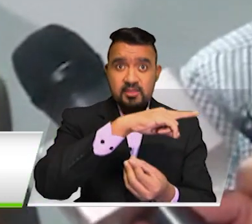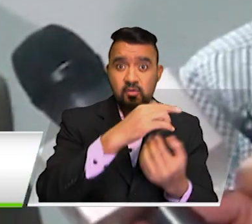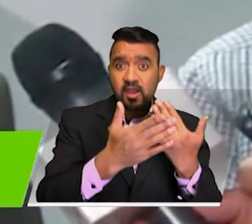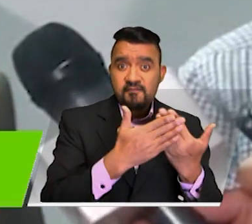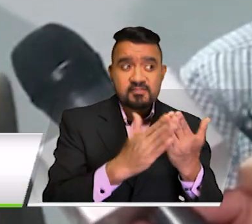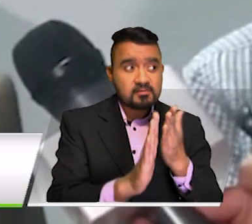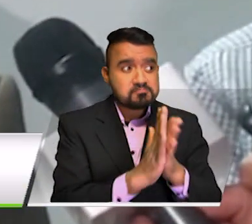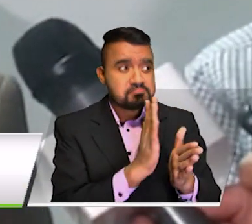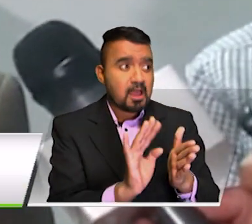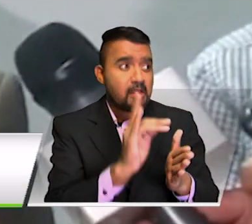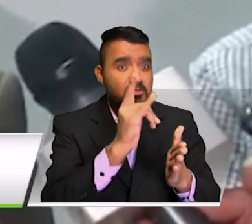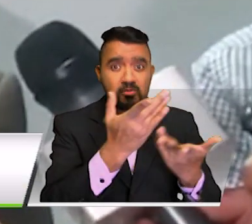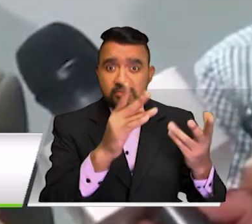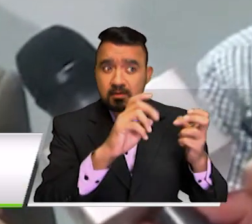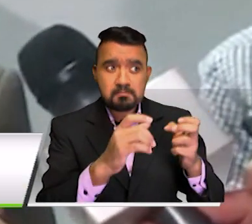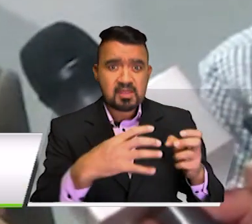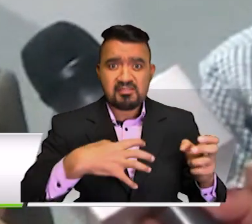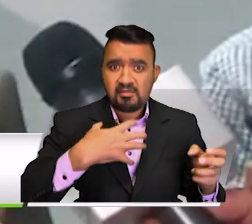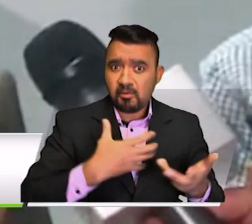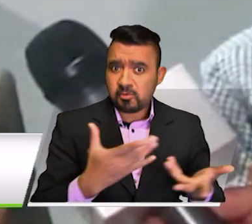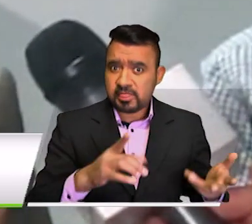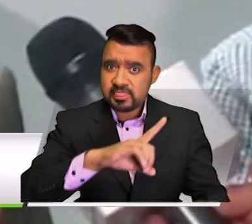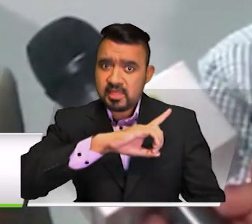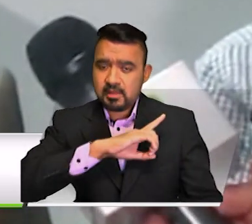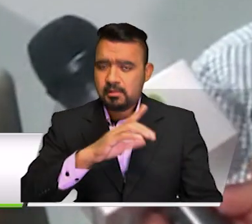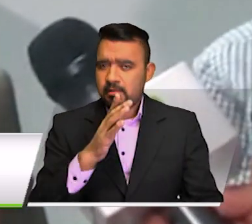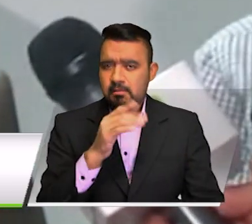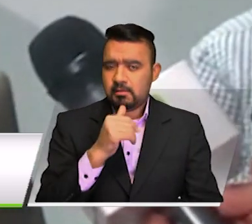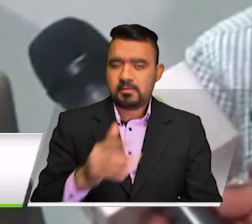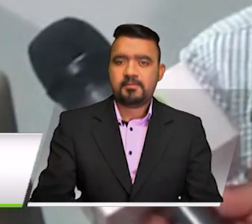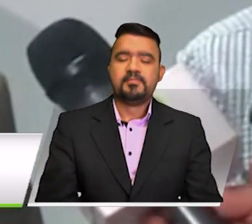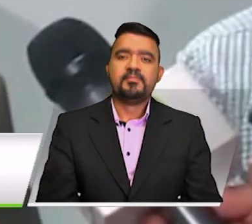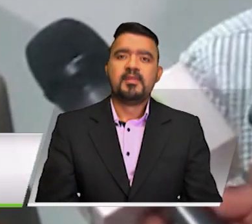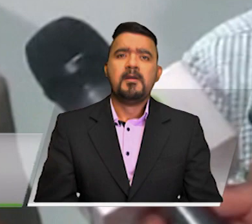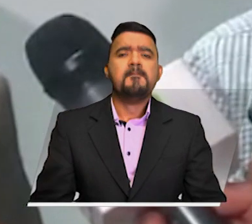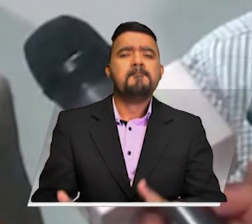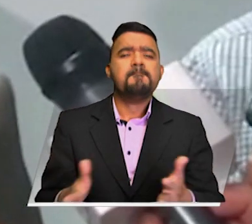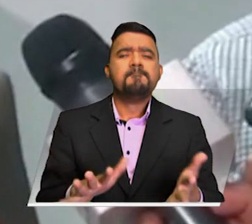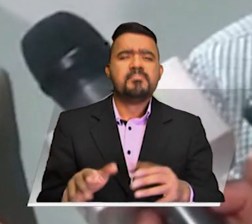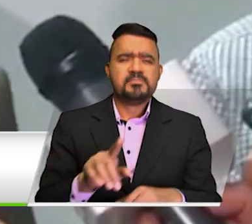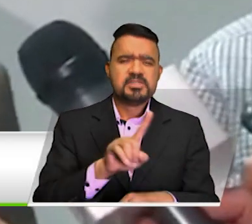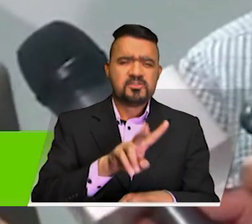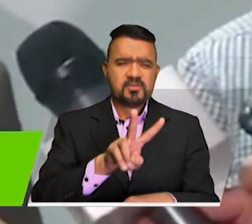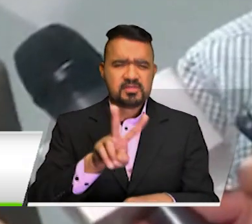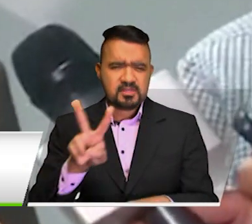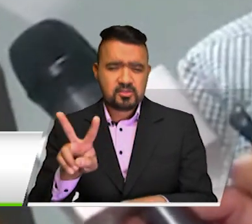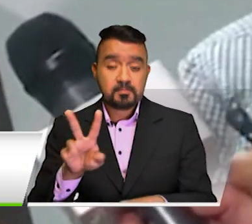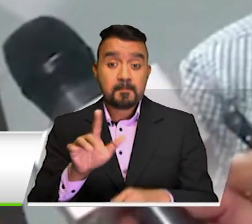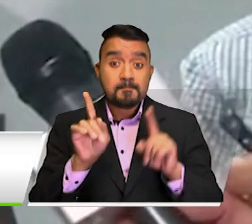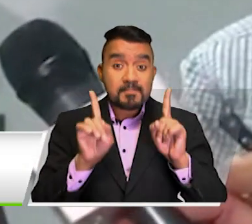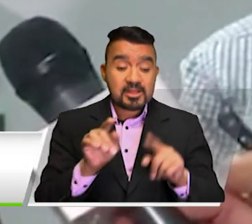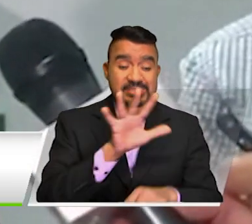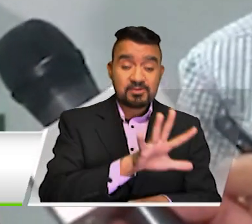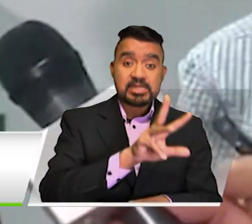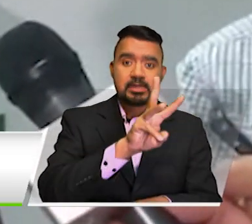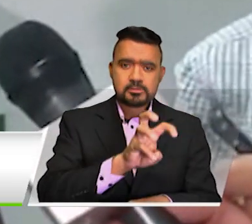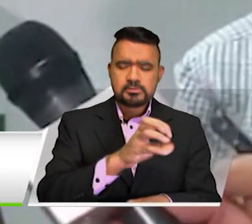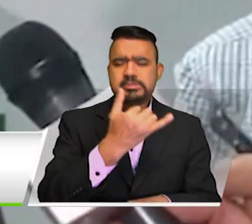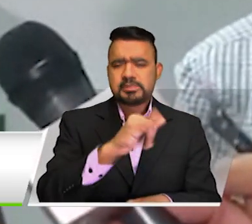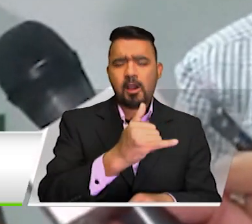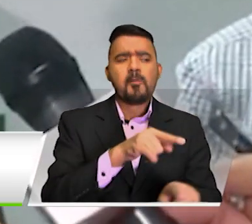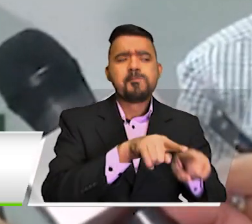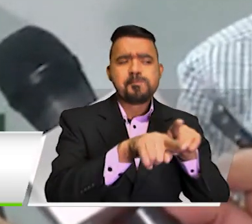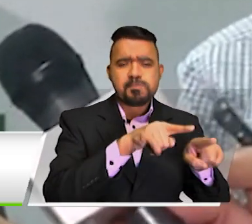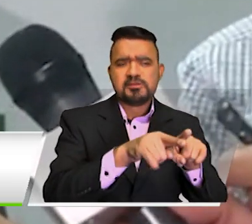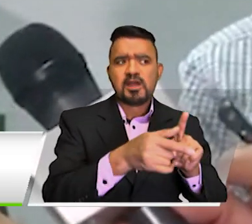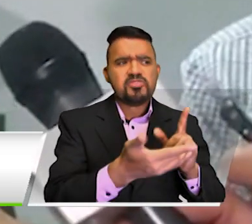que tenemos es que de unas 122 hay 58 que ya están ubicadas y tenemos activada desde la